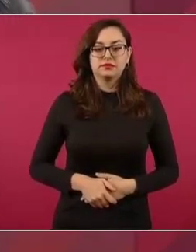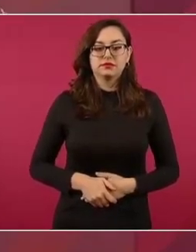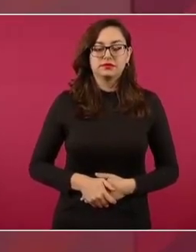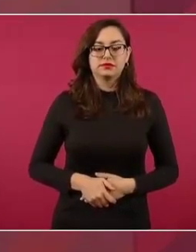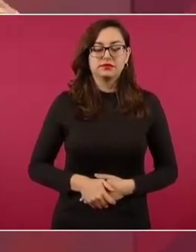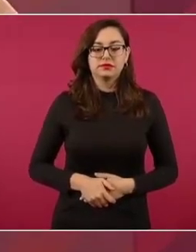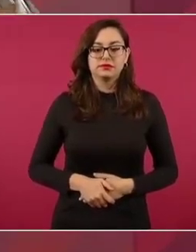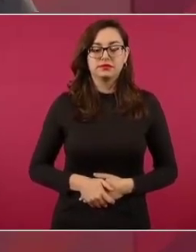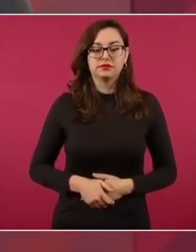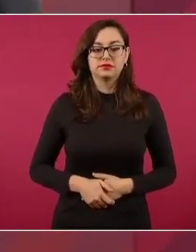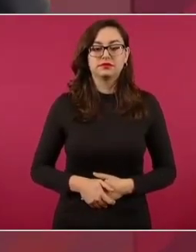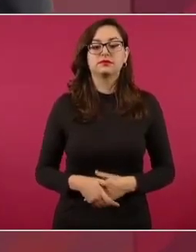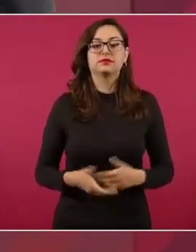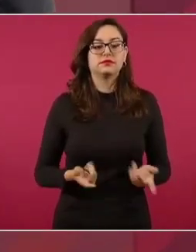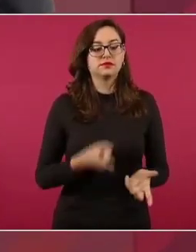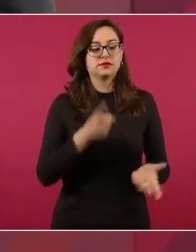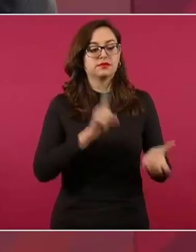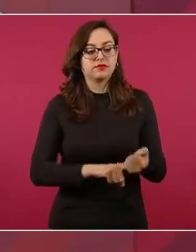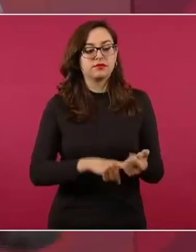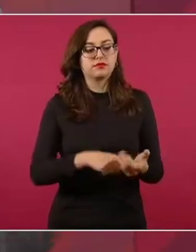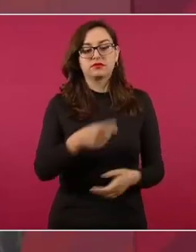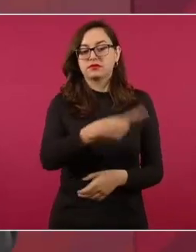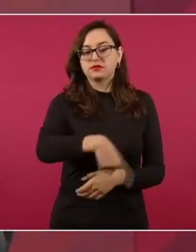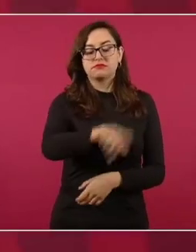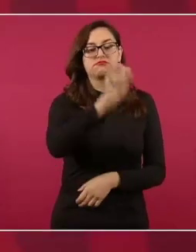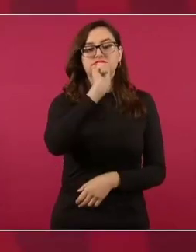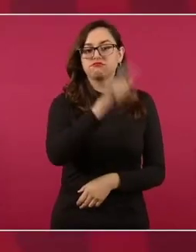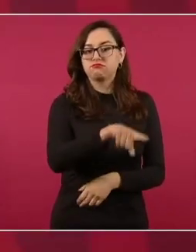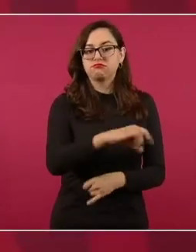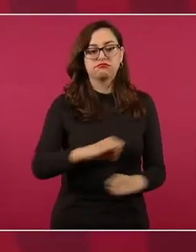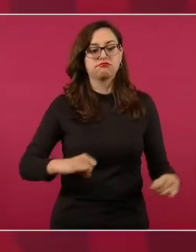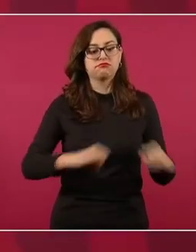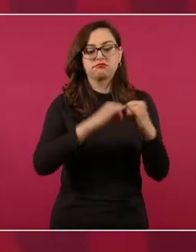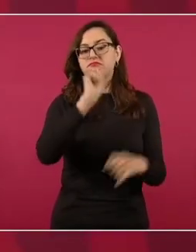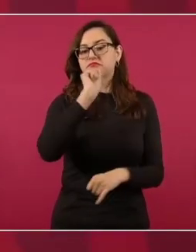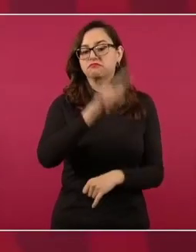funcionarios, las mismas políticas privatizadoras,